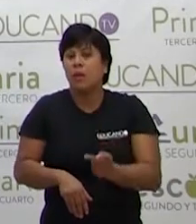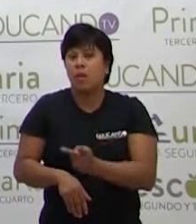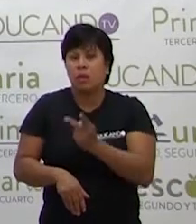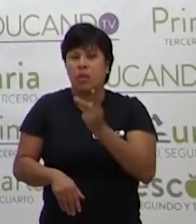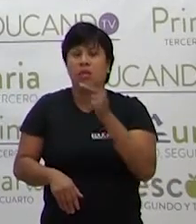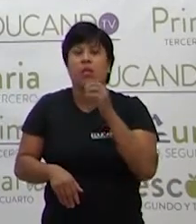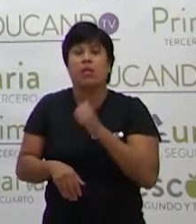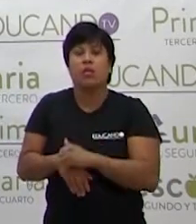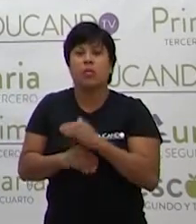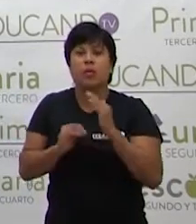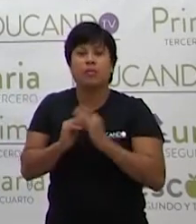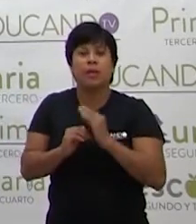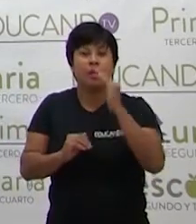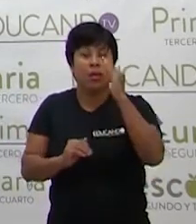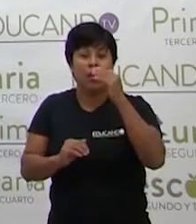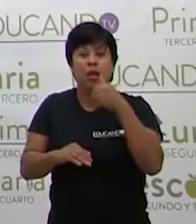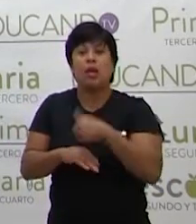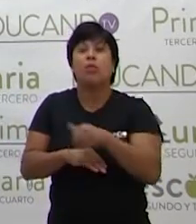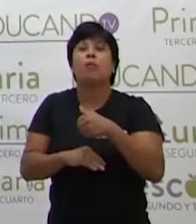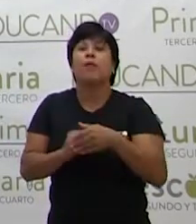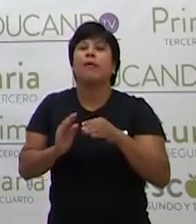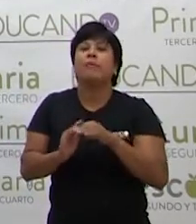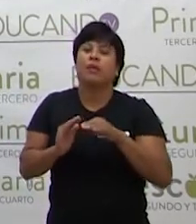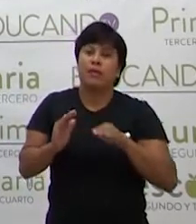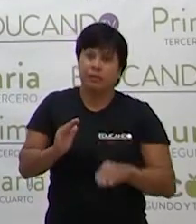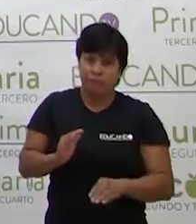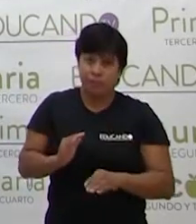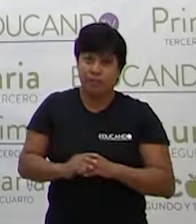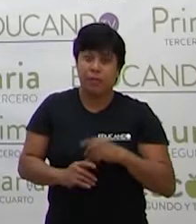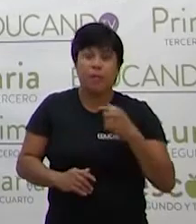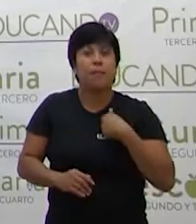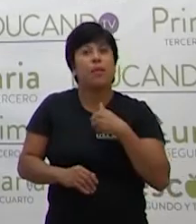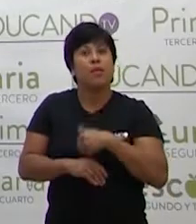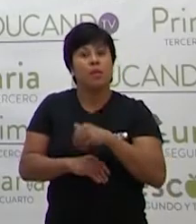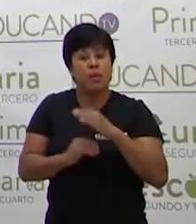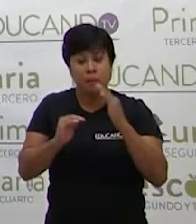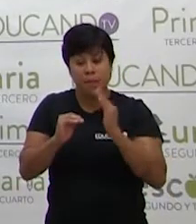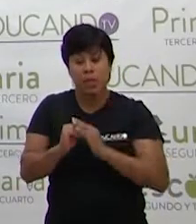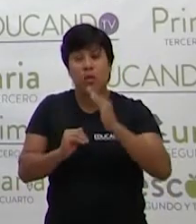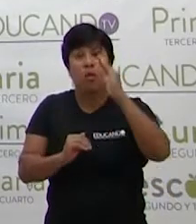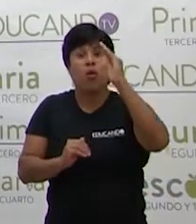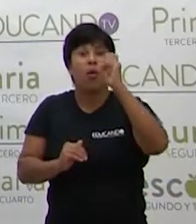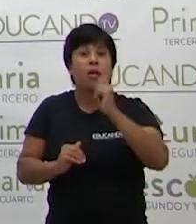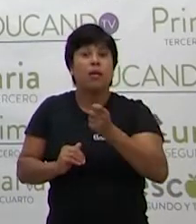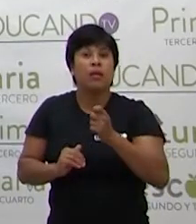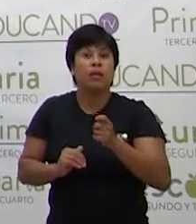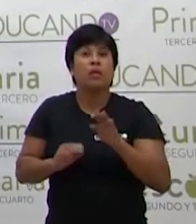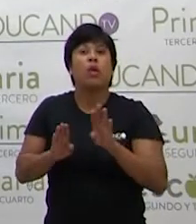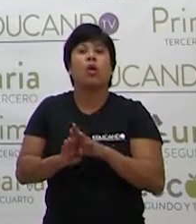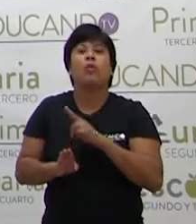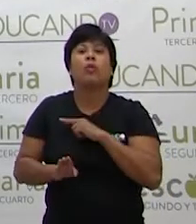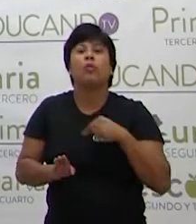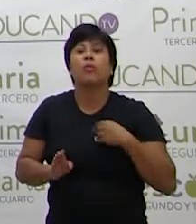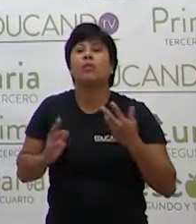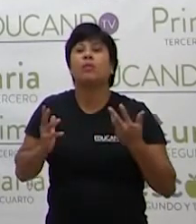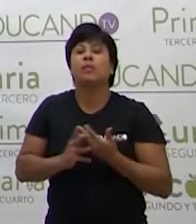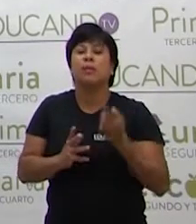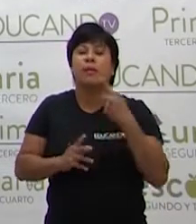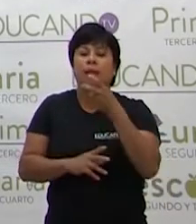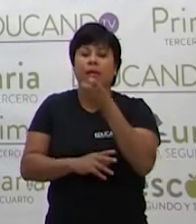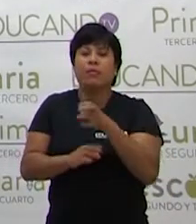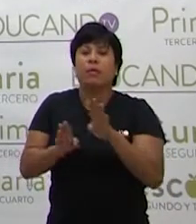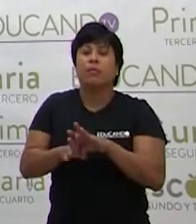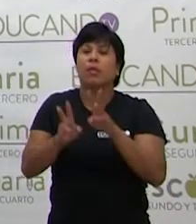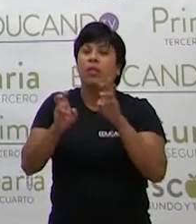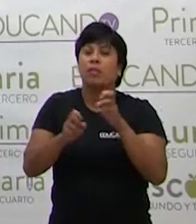qué número es mayor y qué número es menor. Mi número mayor sería, ¿cómo le hacemos para leer este tipo de